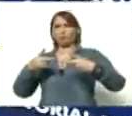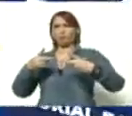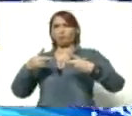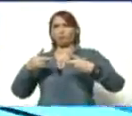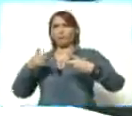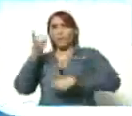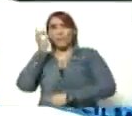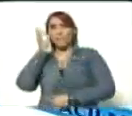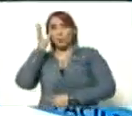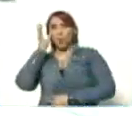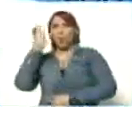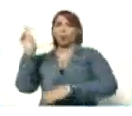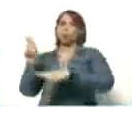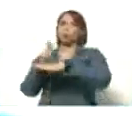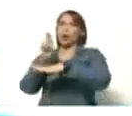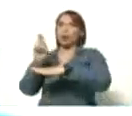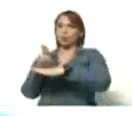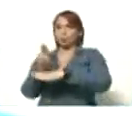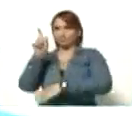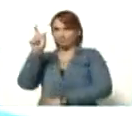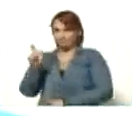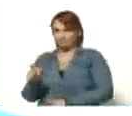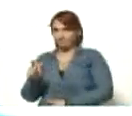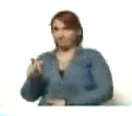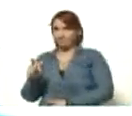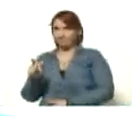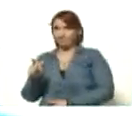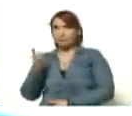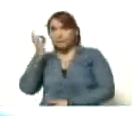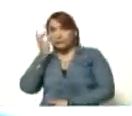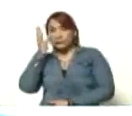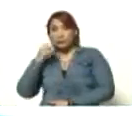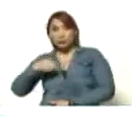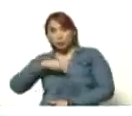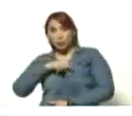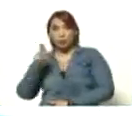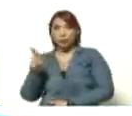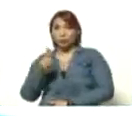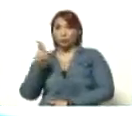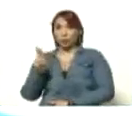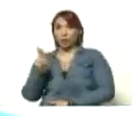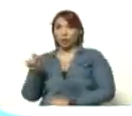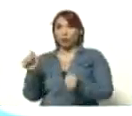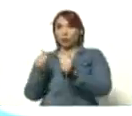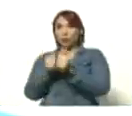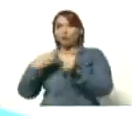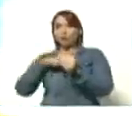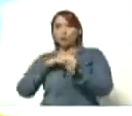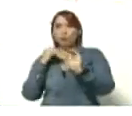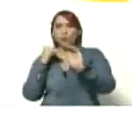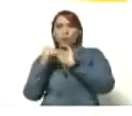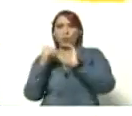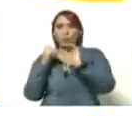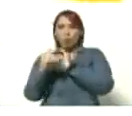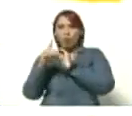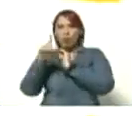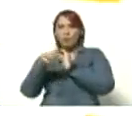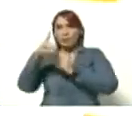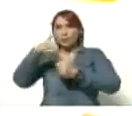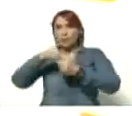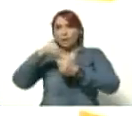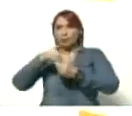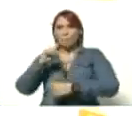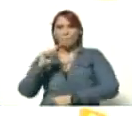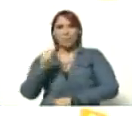la creación del usuario. Acá creamos nuestro usuario con nuestro correo electrónico, nuestros datos principales